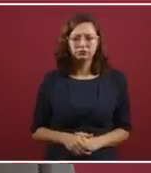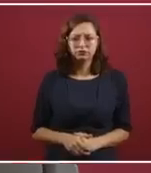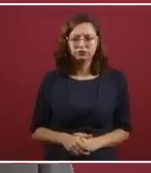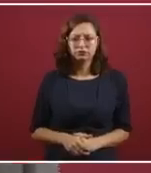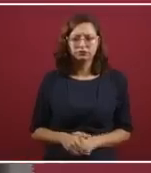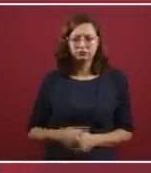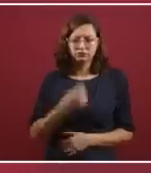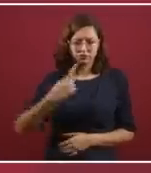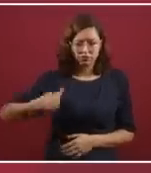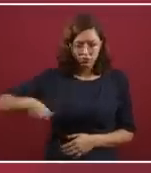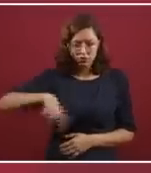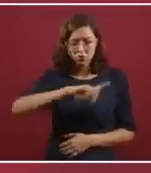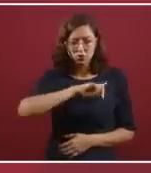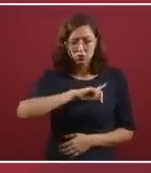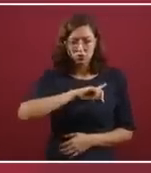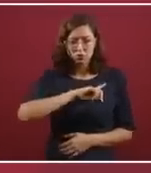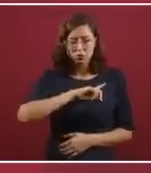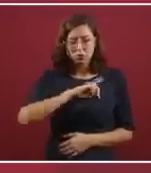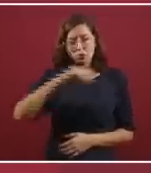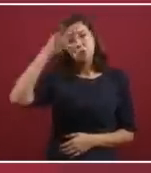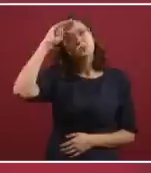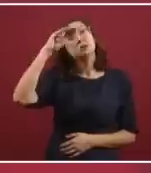a propósito de